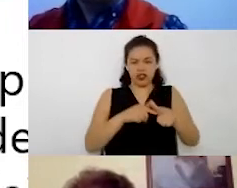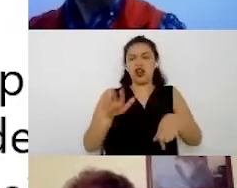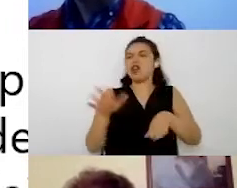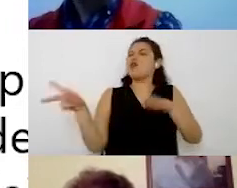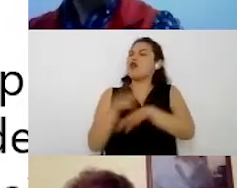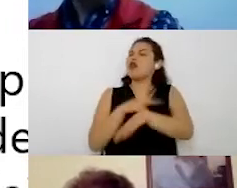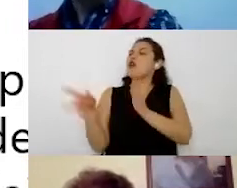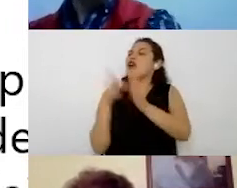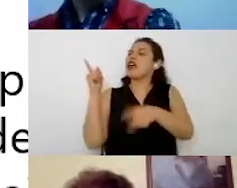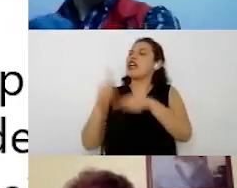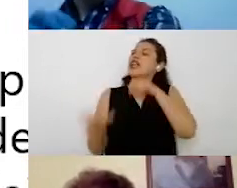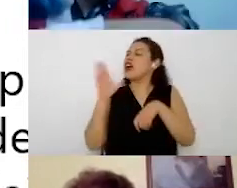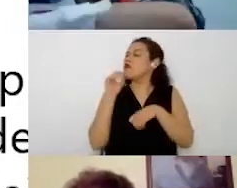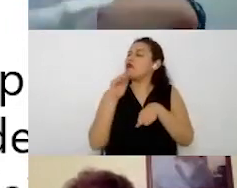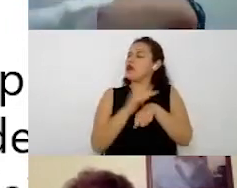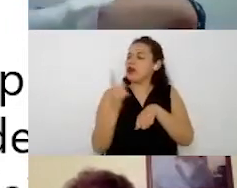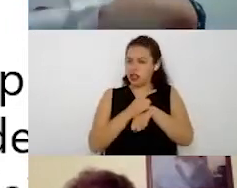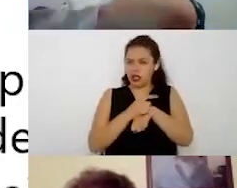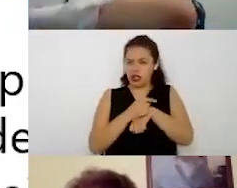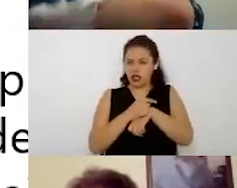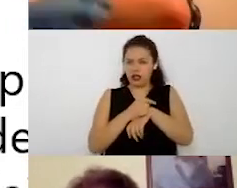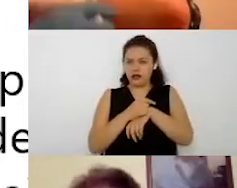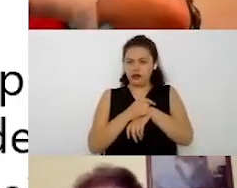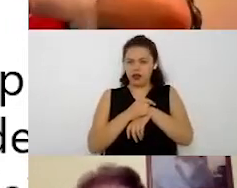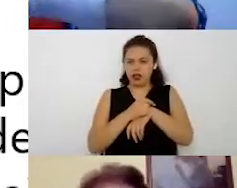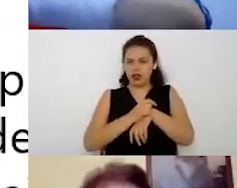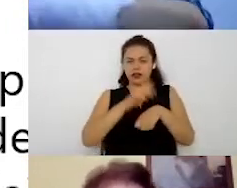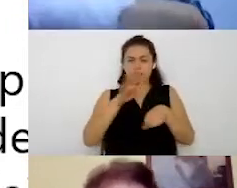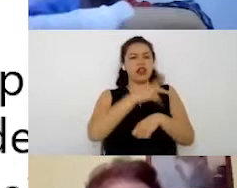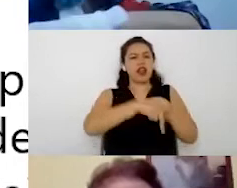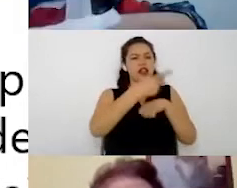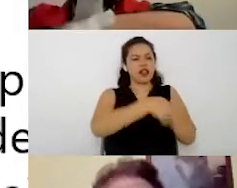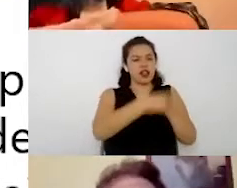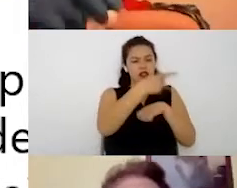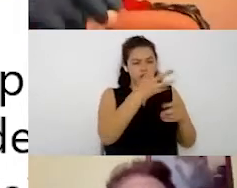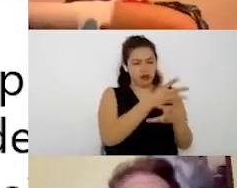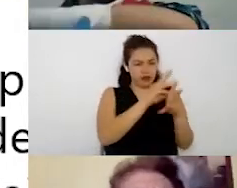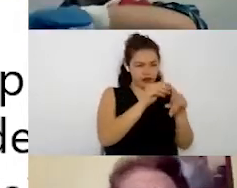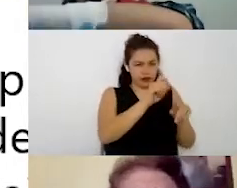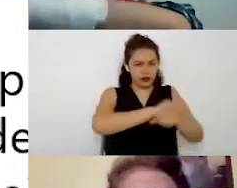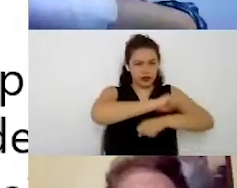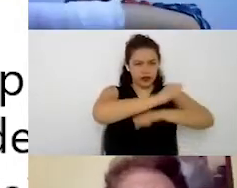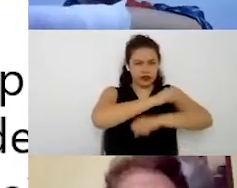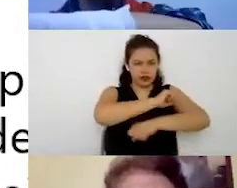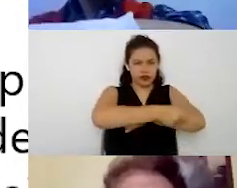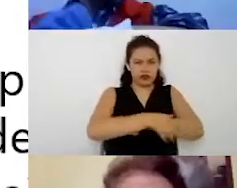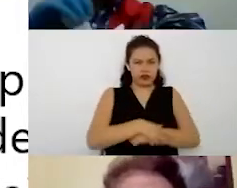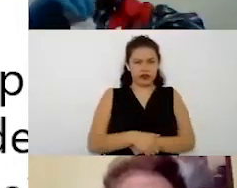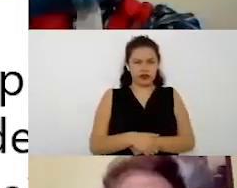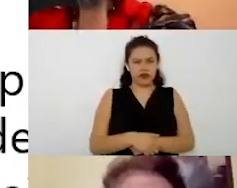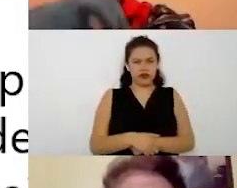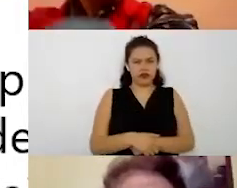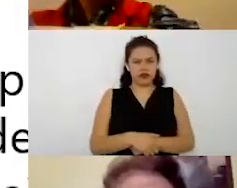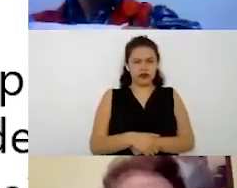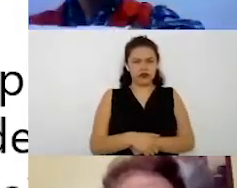Porque se puede dañar con la telita y todo eso y arrancar más lo que